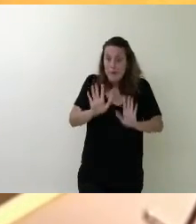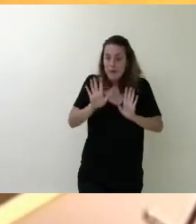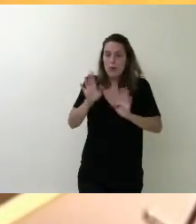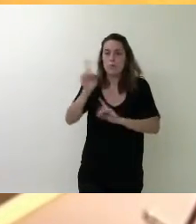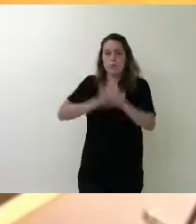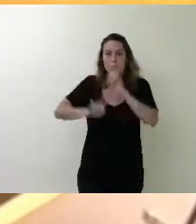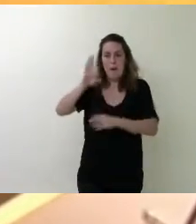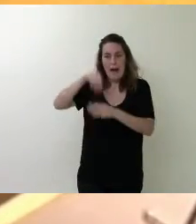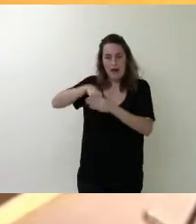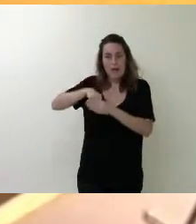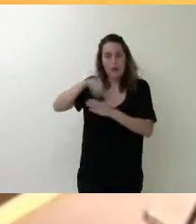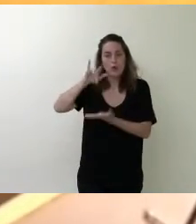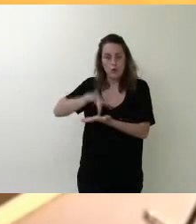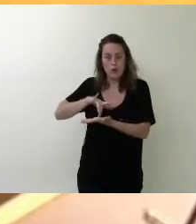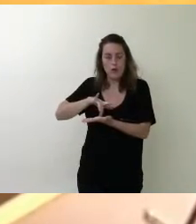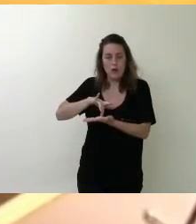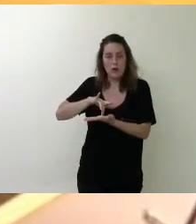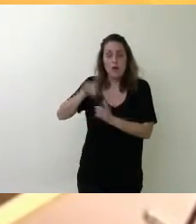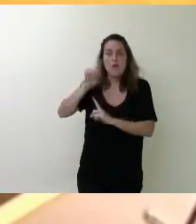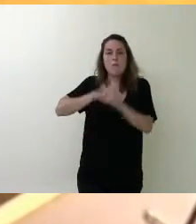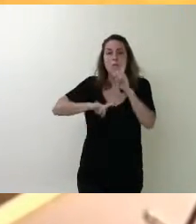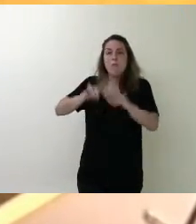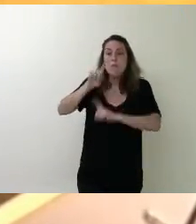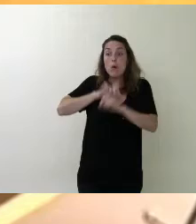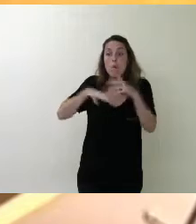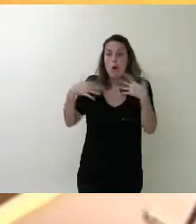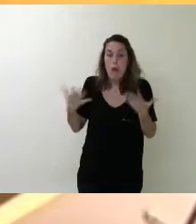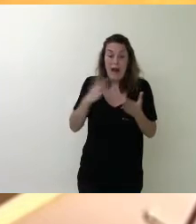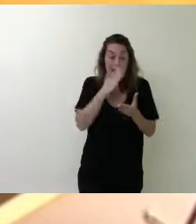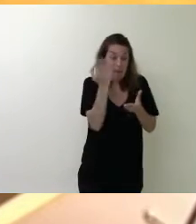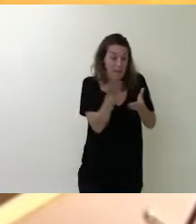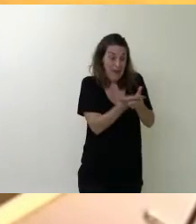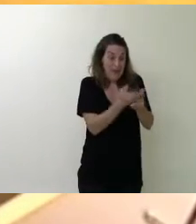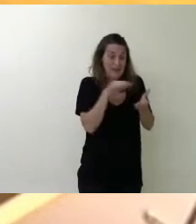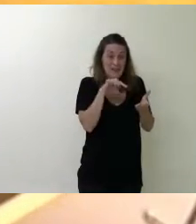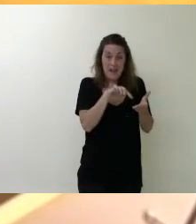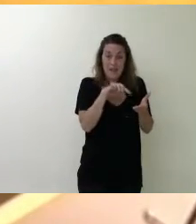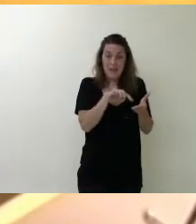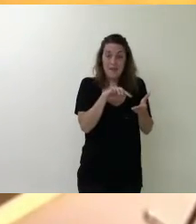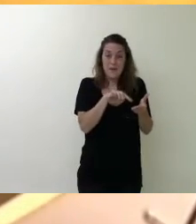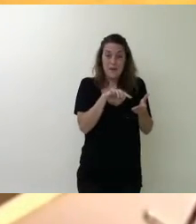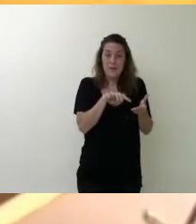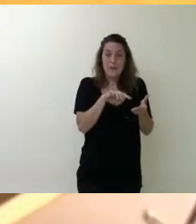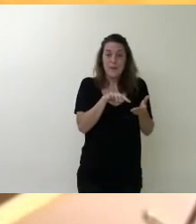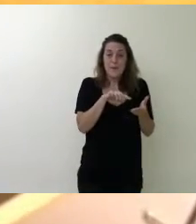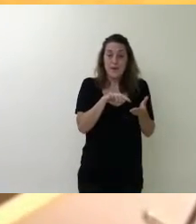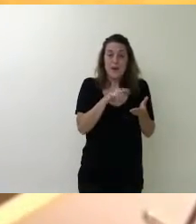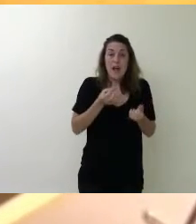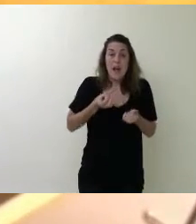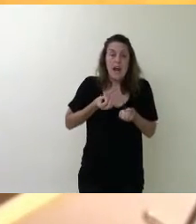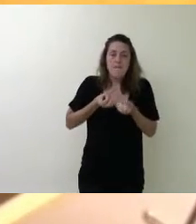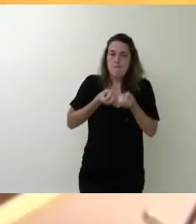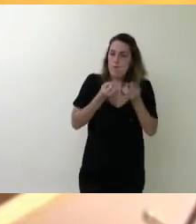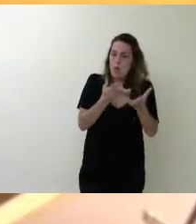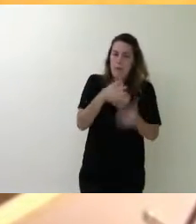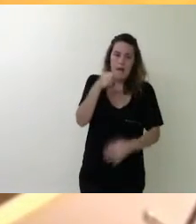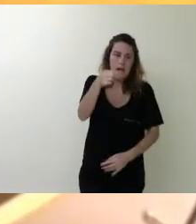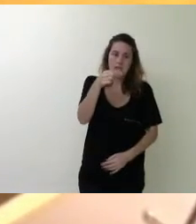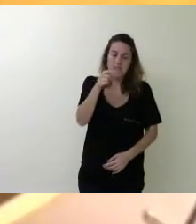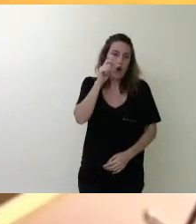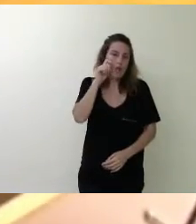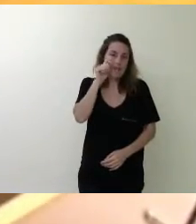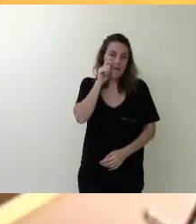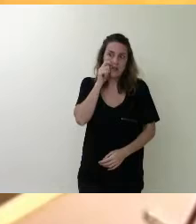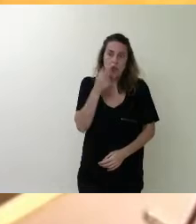un problema de que dentro del expediente cuenta con informe desfavorable de intervención.